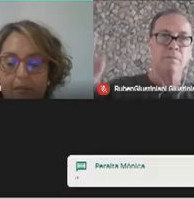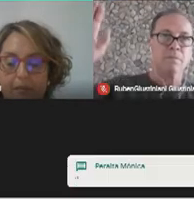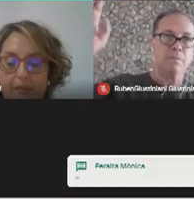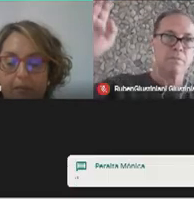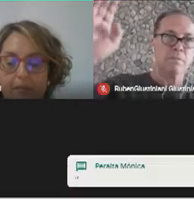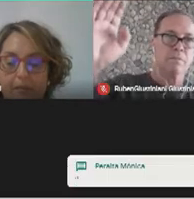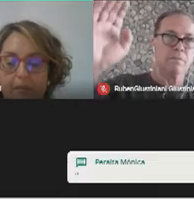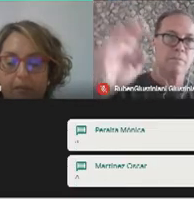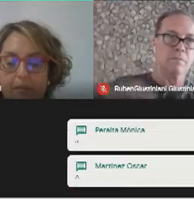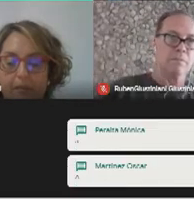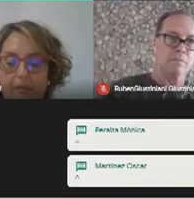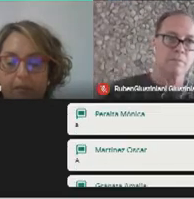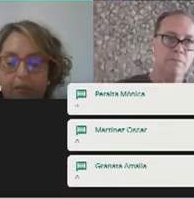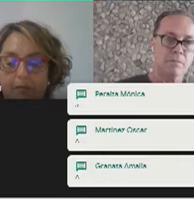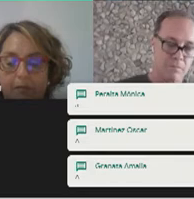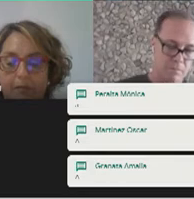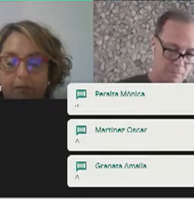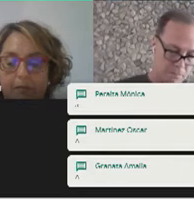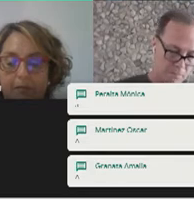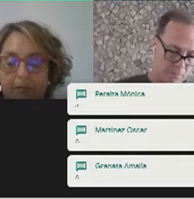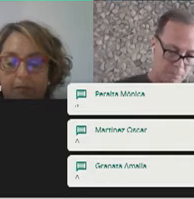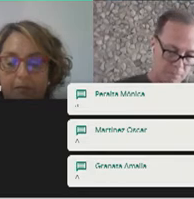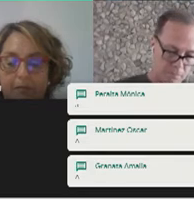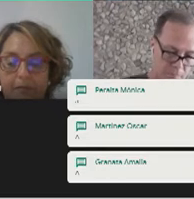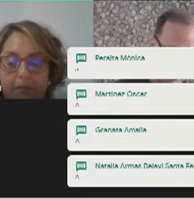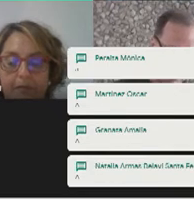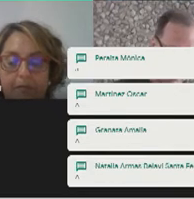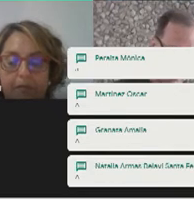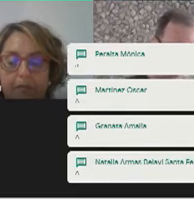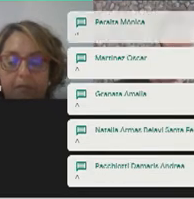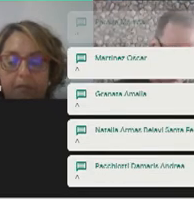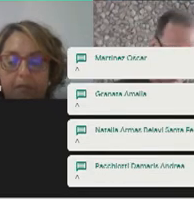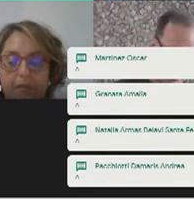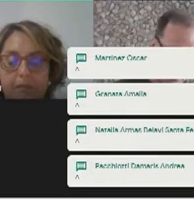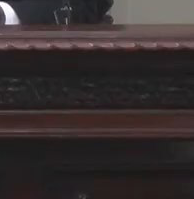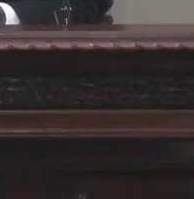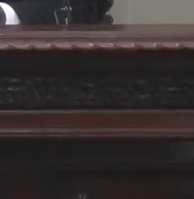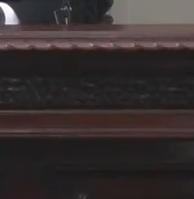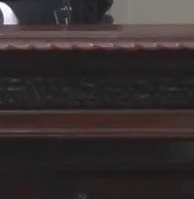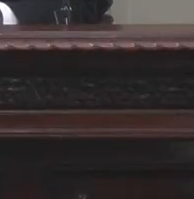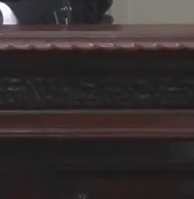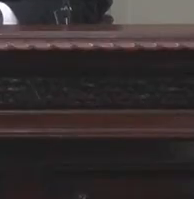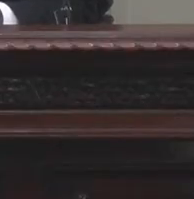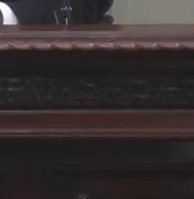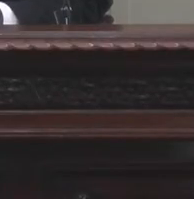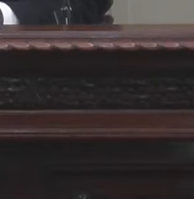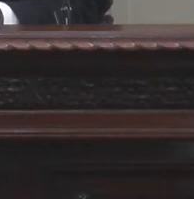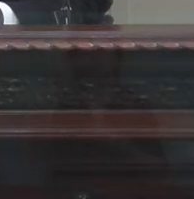aprobado referencia número 59 proyectos de comunicación número 39